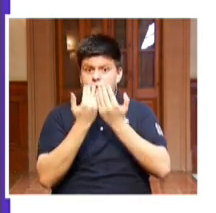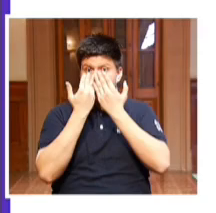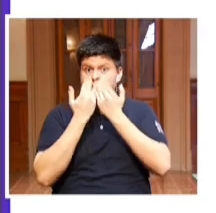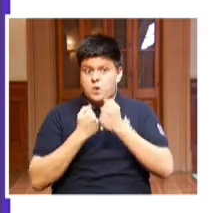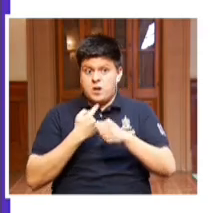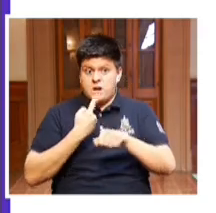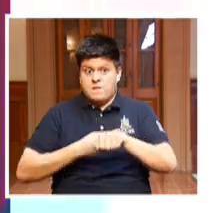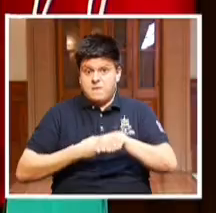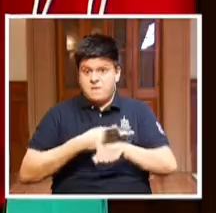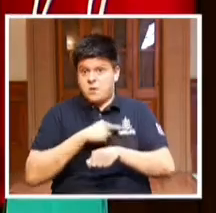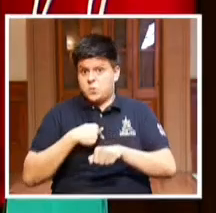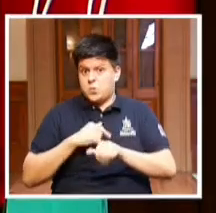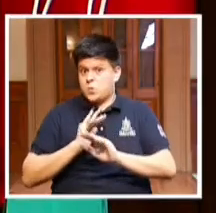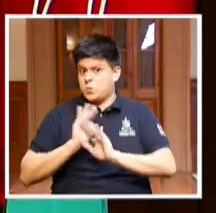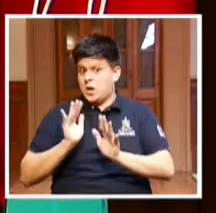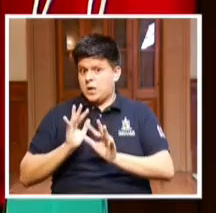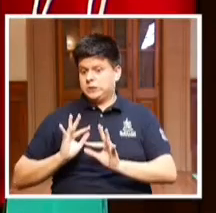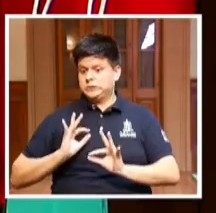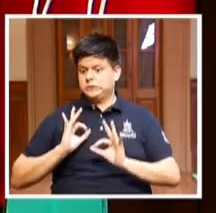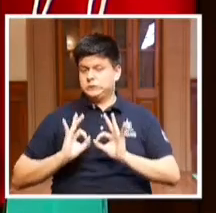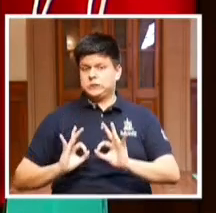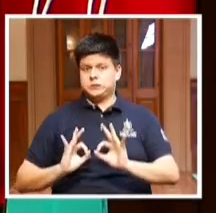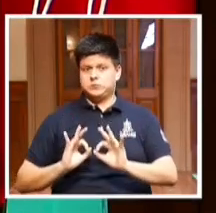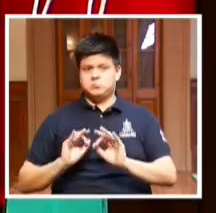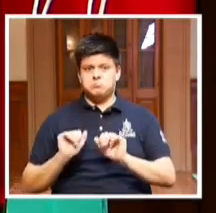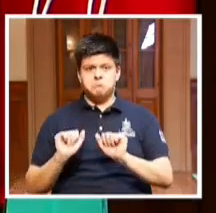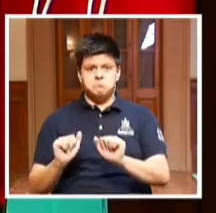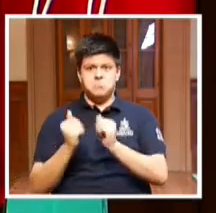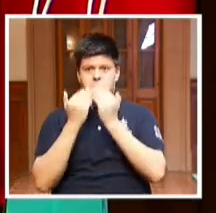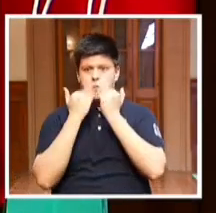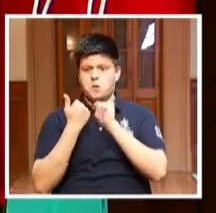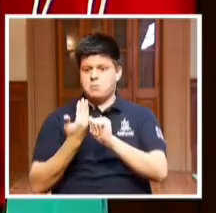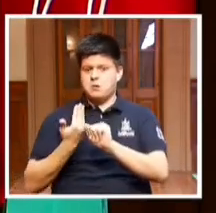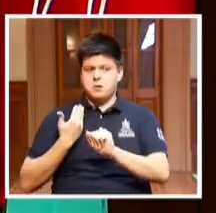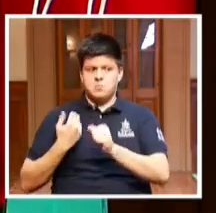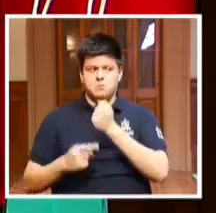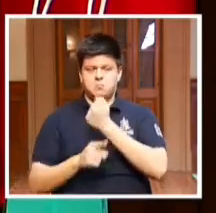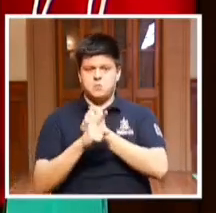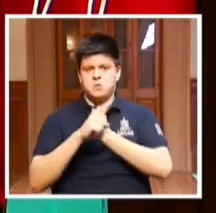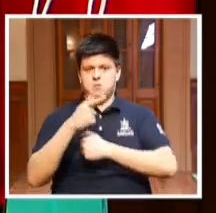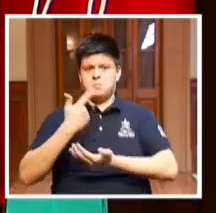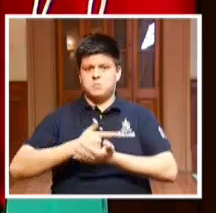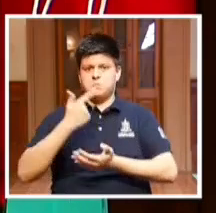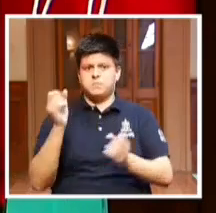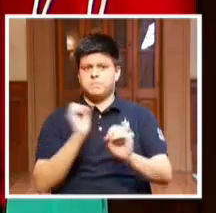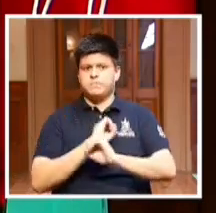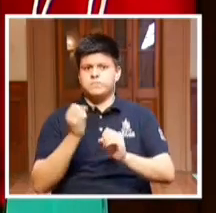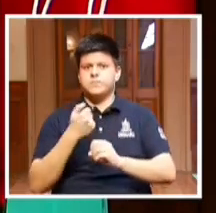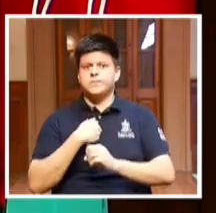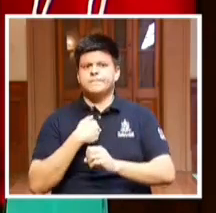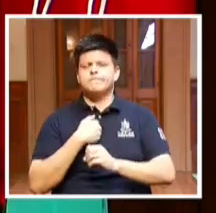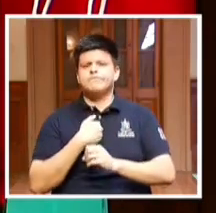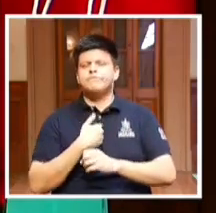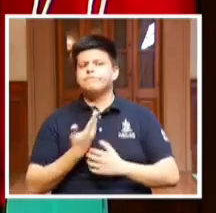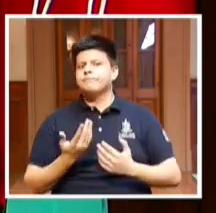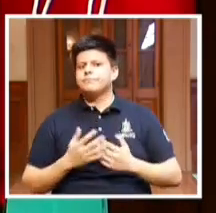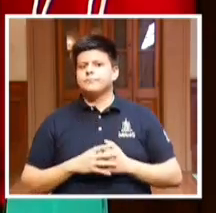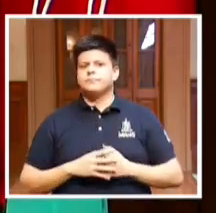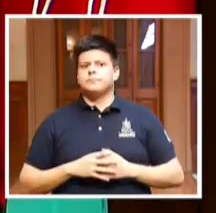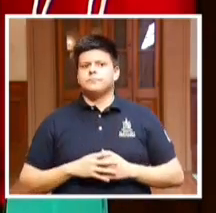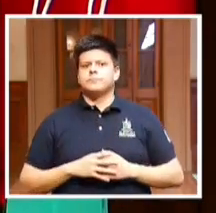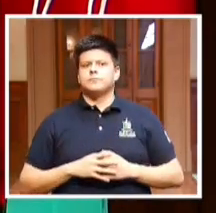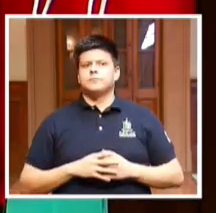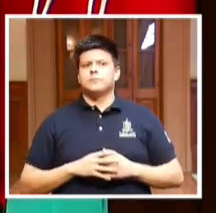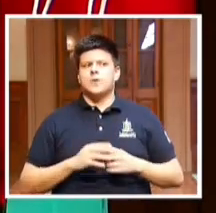tampoco nos exenta de que nos podamos complicar por COVID-19. Yo quiero hacer